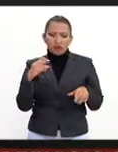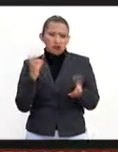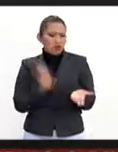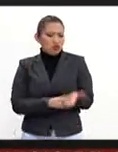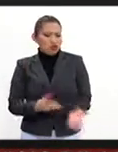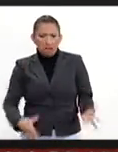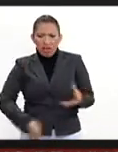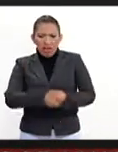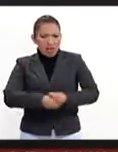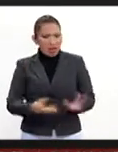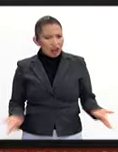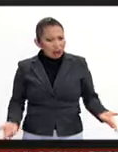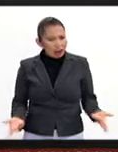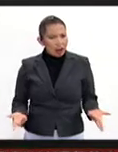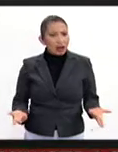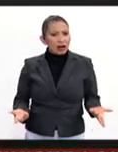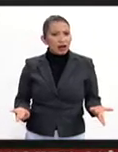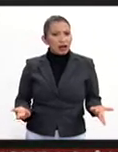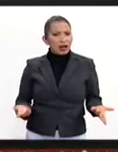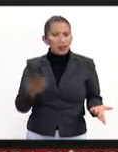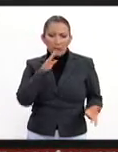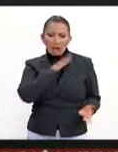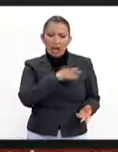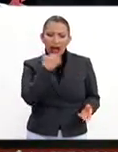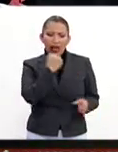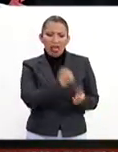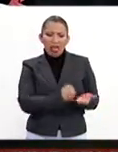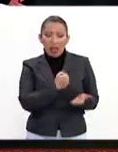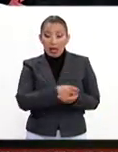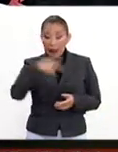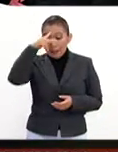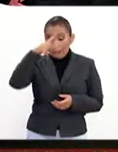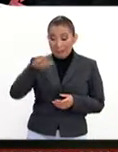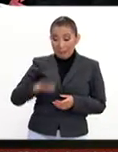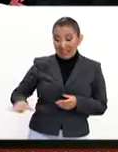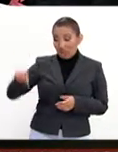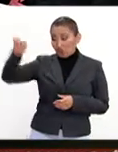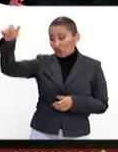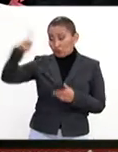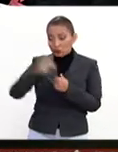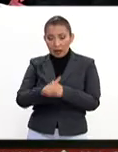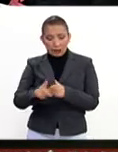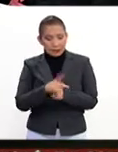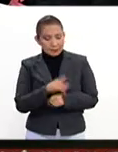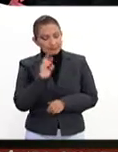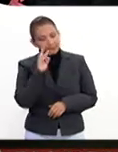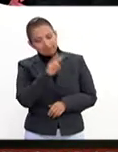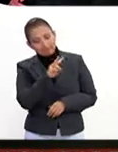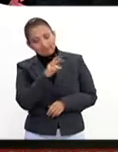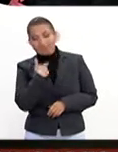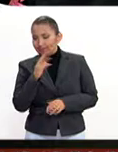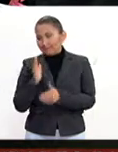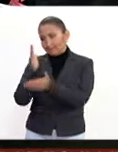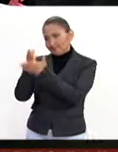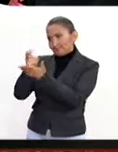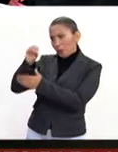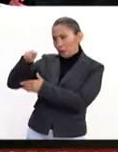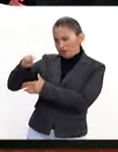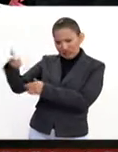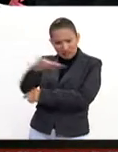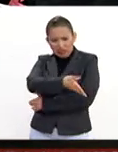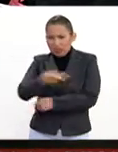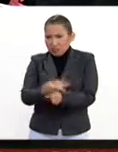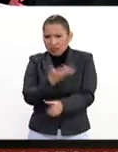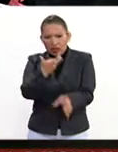vale. Obviamente, es una mala práctica. Pues. Obviamente México y muchos otros países posiblemente lleven el caso a la OMC